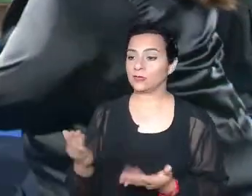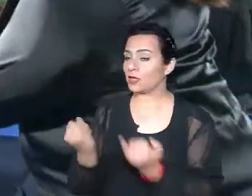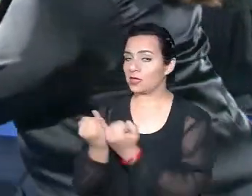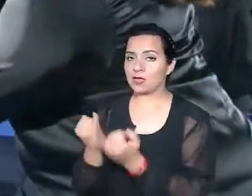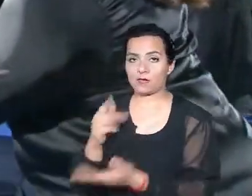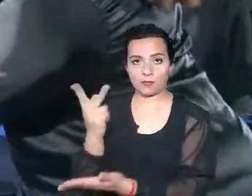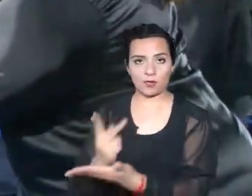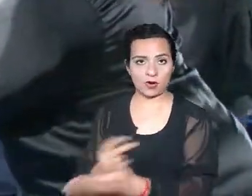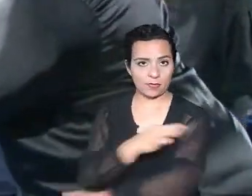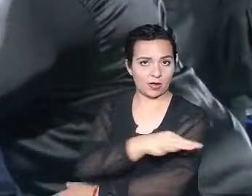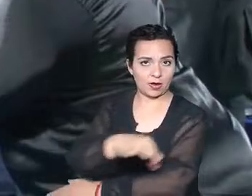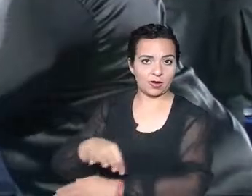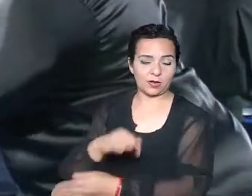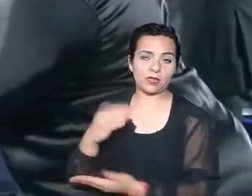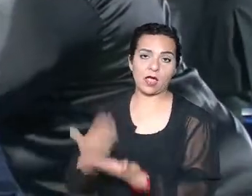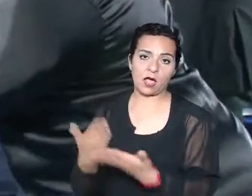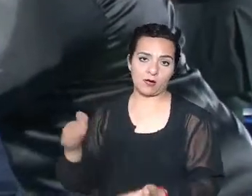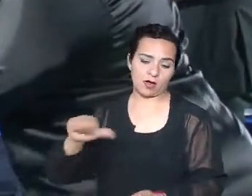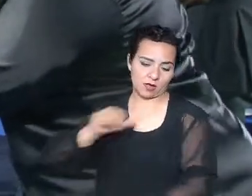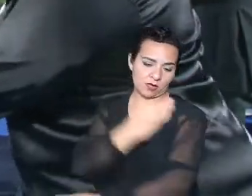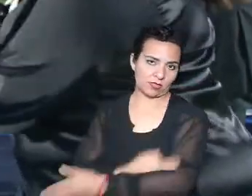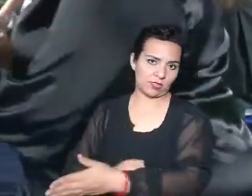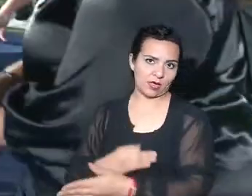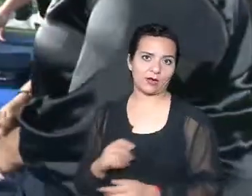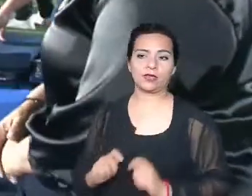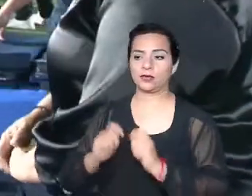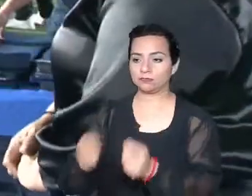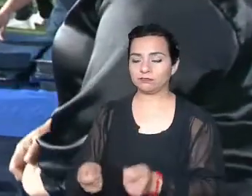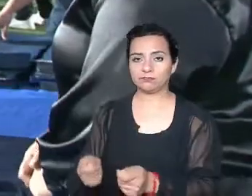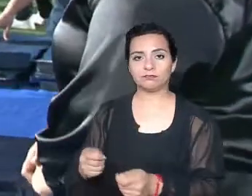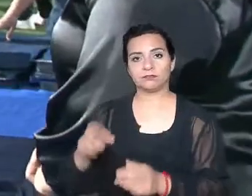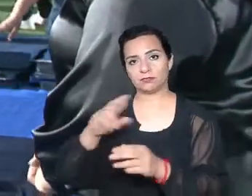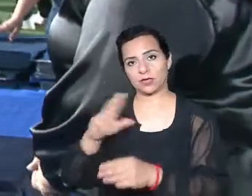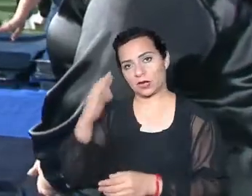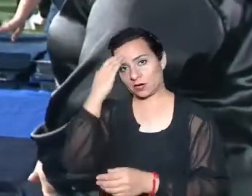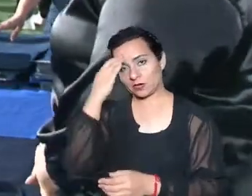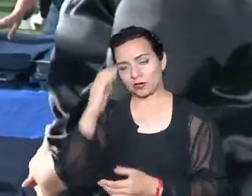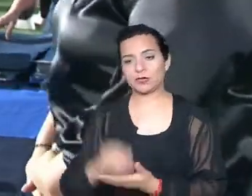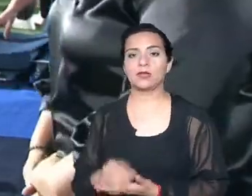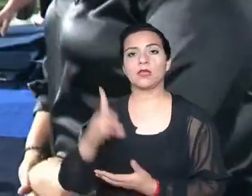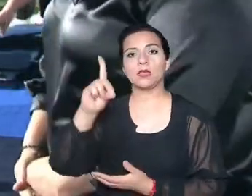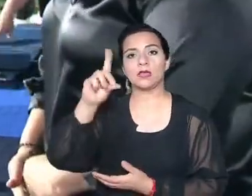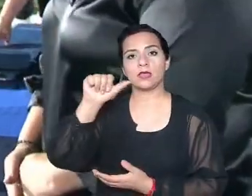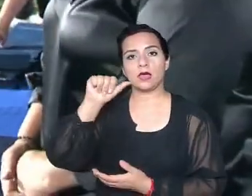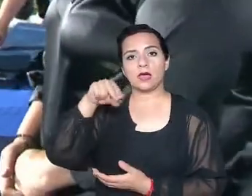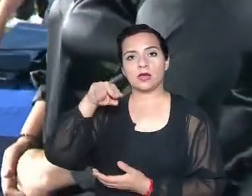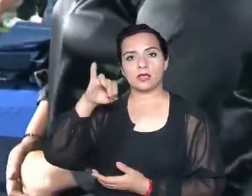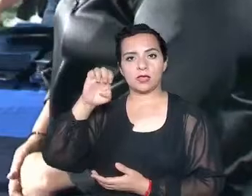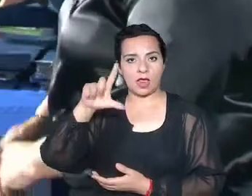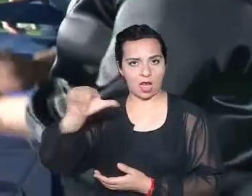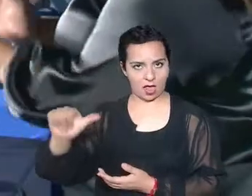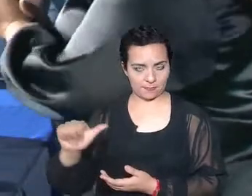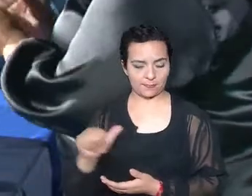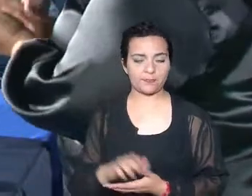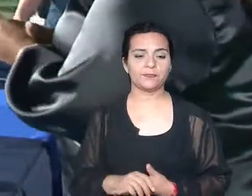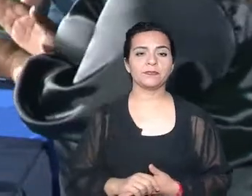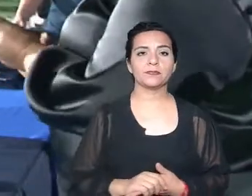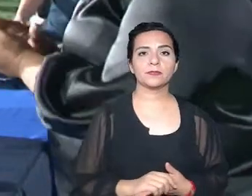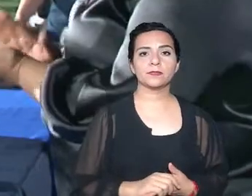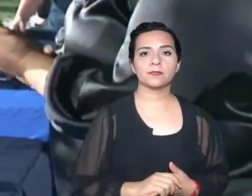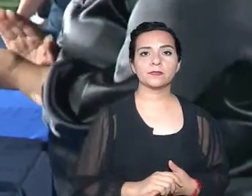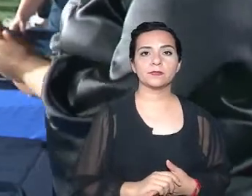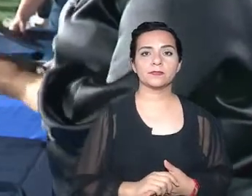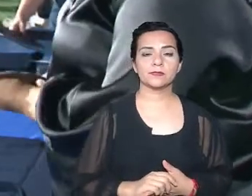Igualmente, del programa de arquitectura recibe esta tarde de parte de las autoridades su reconocimiento Daniela Denise Carrasco Velázquez.